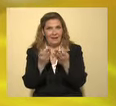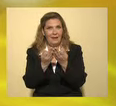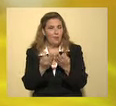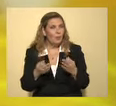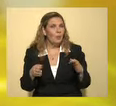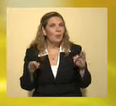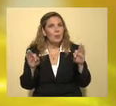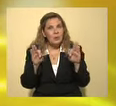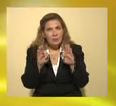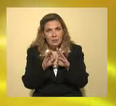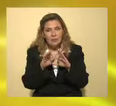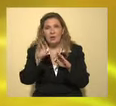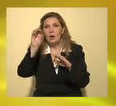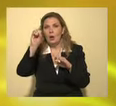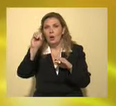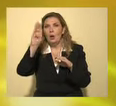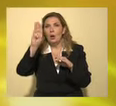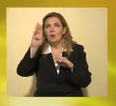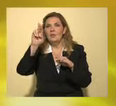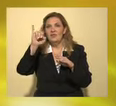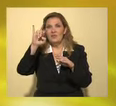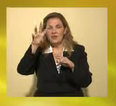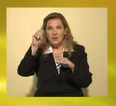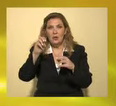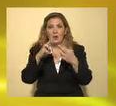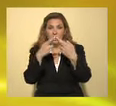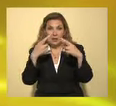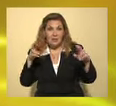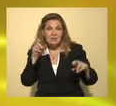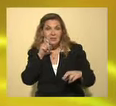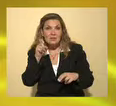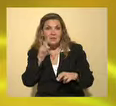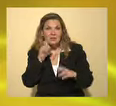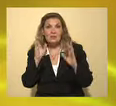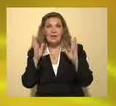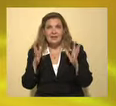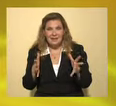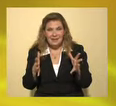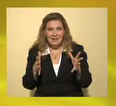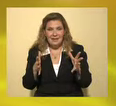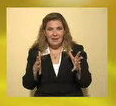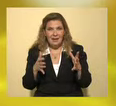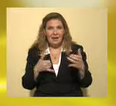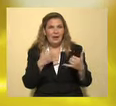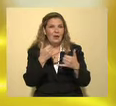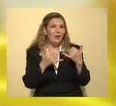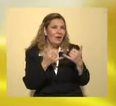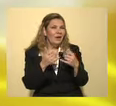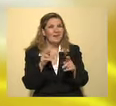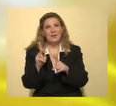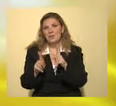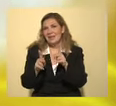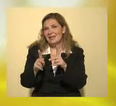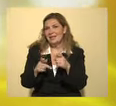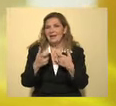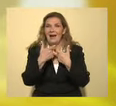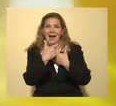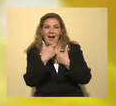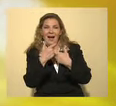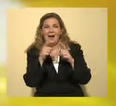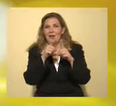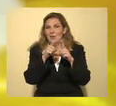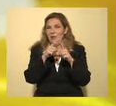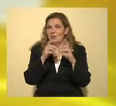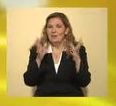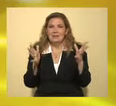obvio. En el momento de la actividad sexual, pues ya como que así que estamos en el cachondeo de, a ver, platícame, ¿qué es lo que te gustaría en este